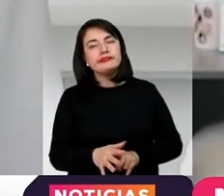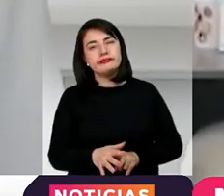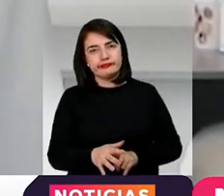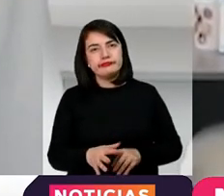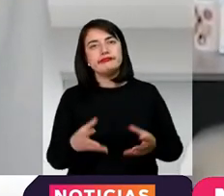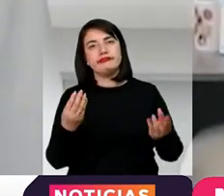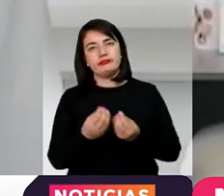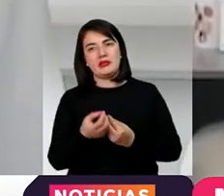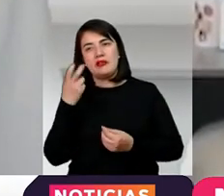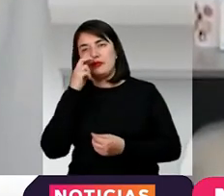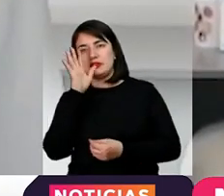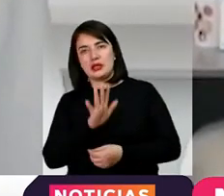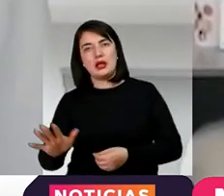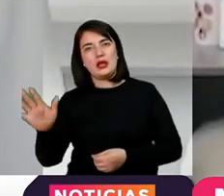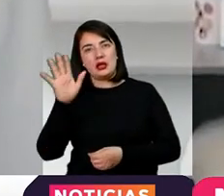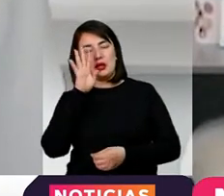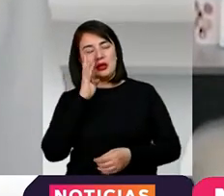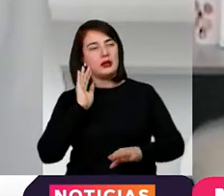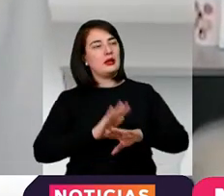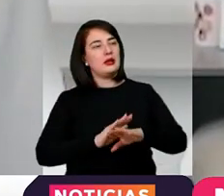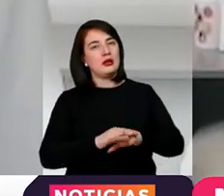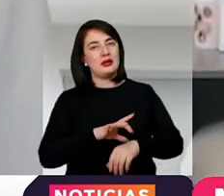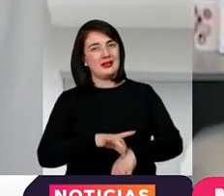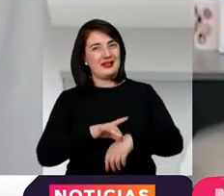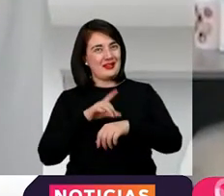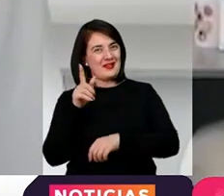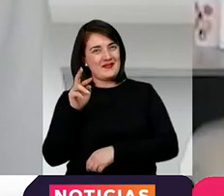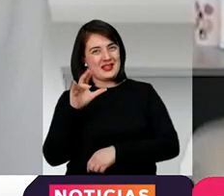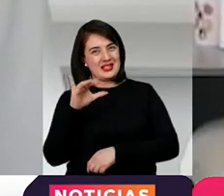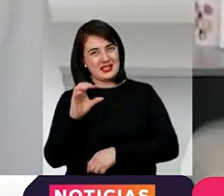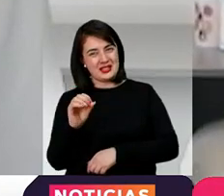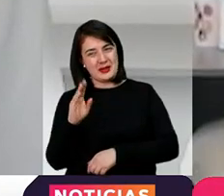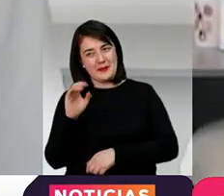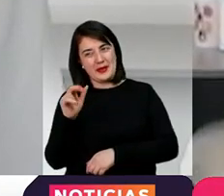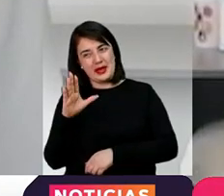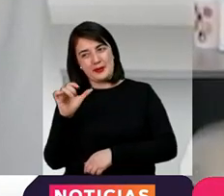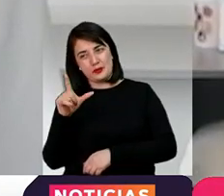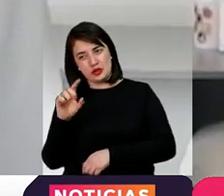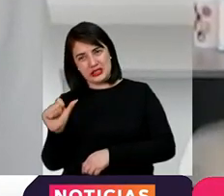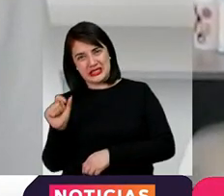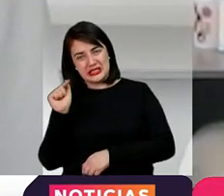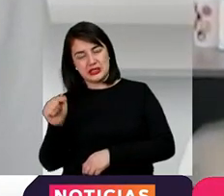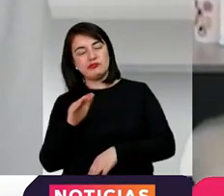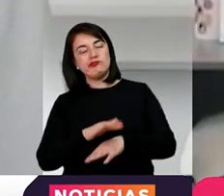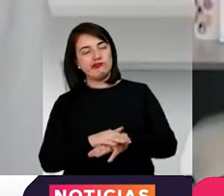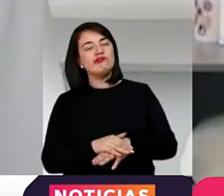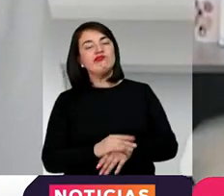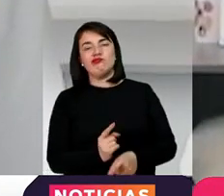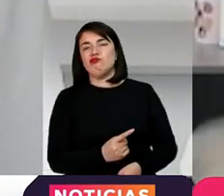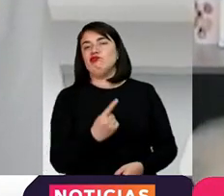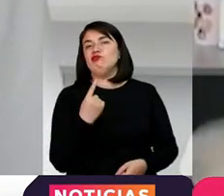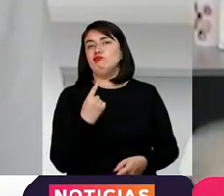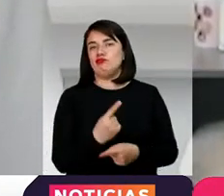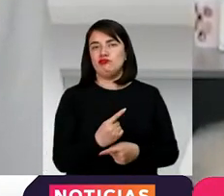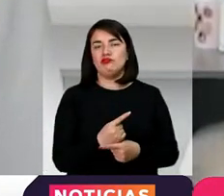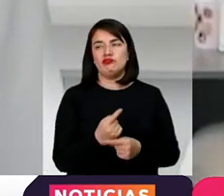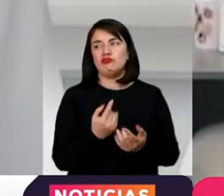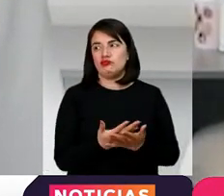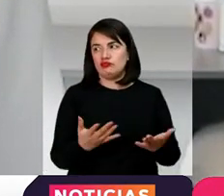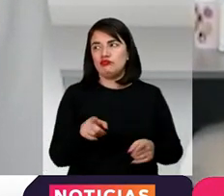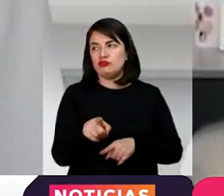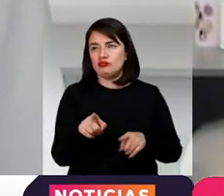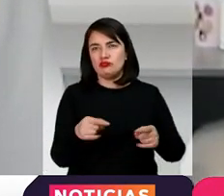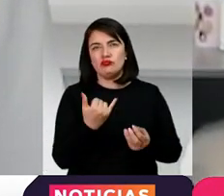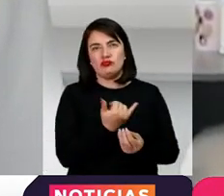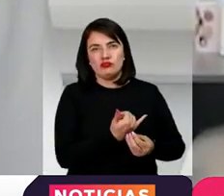Fiscal General de la Nación, doctor Francisco Barbosa Delgado, permitieron corroborar mediante elementos